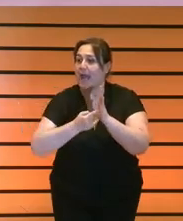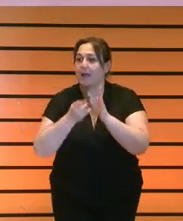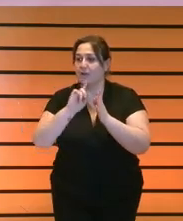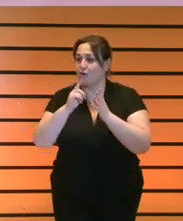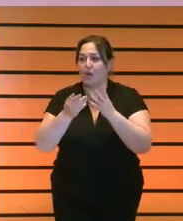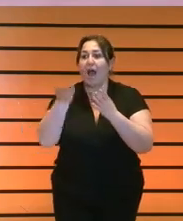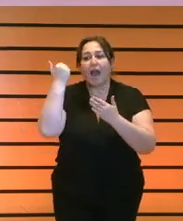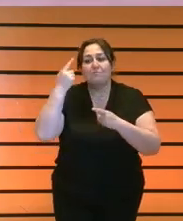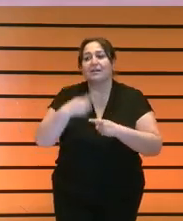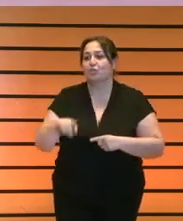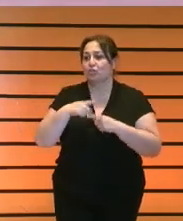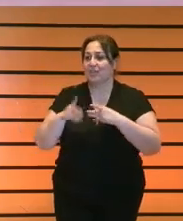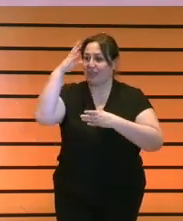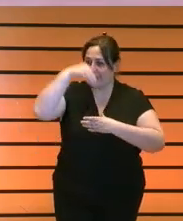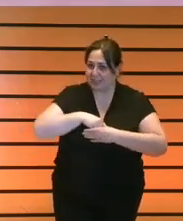o dentro